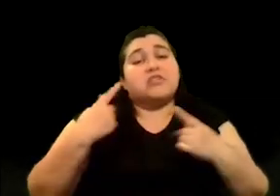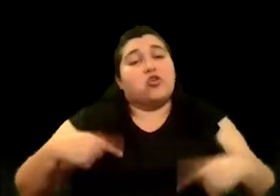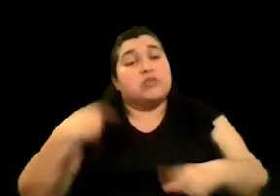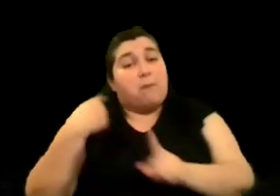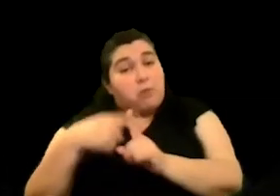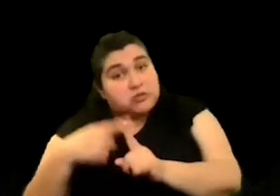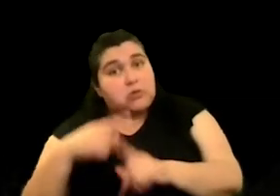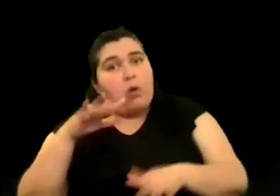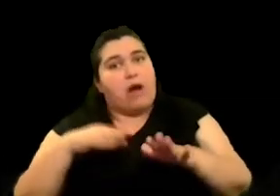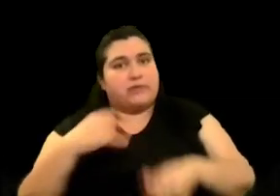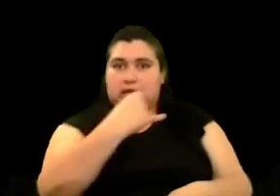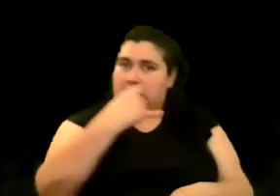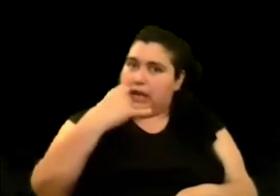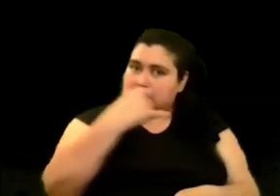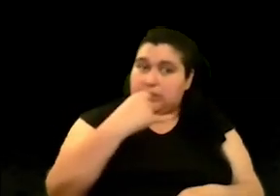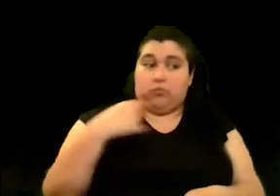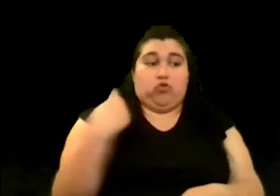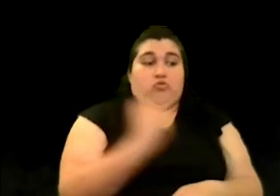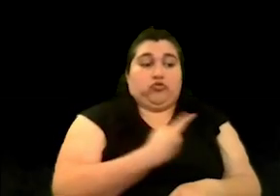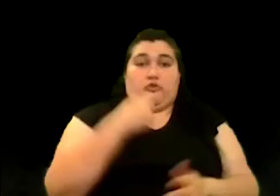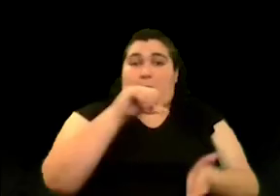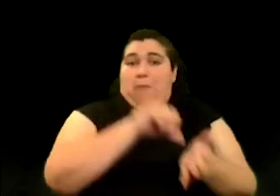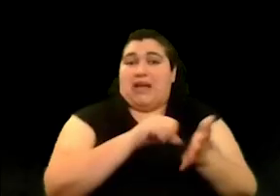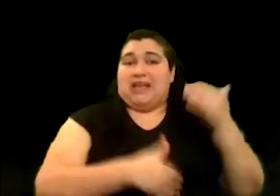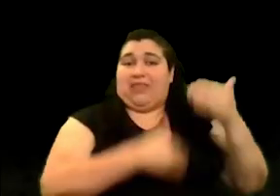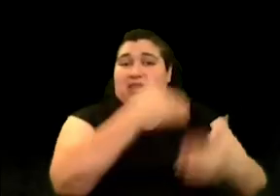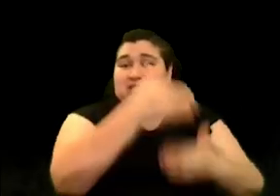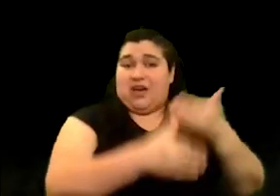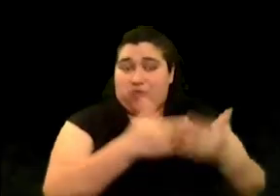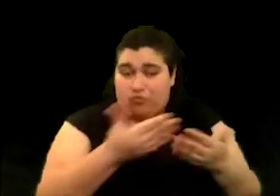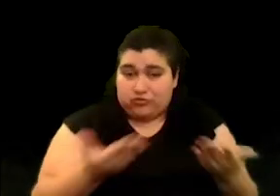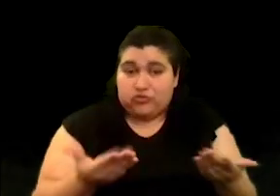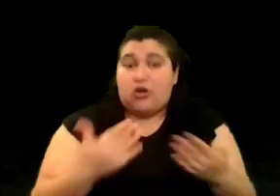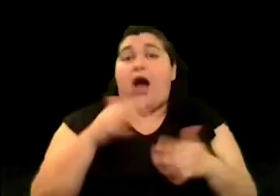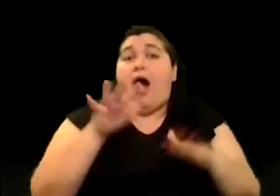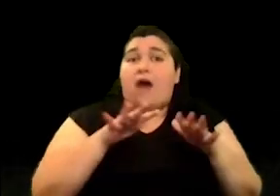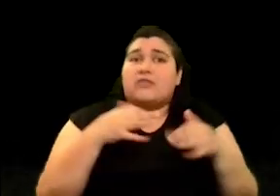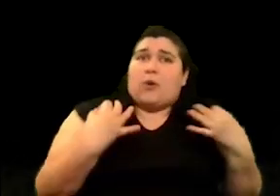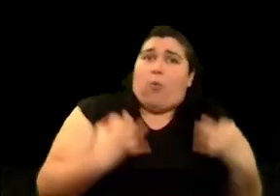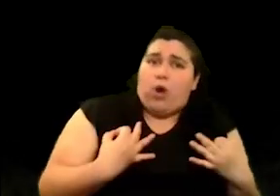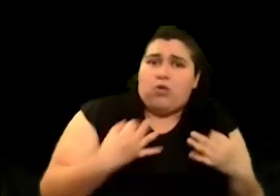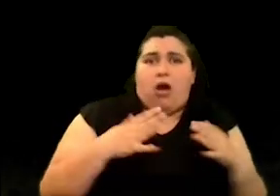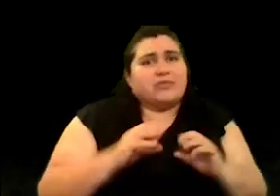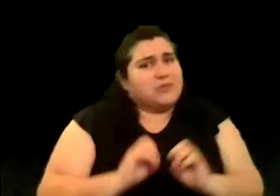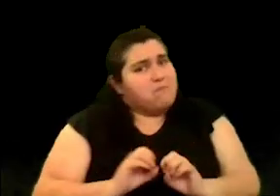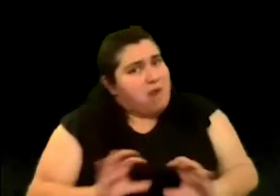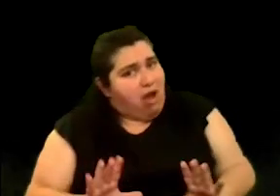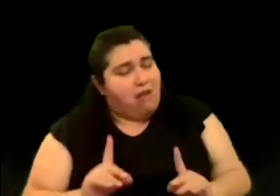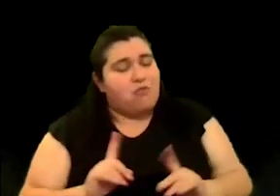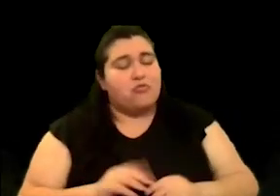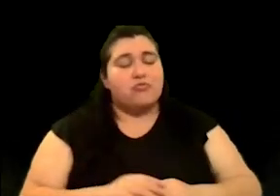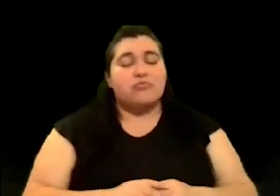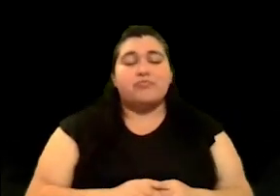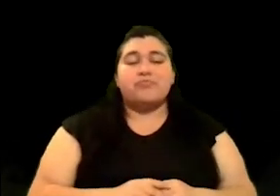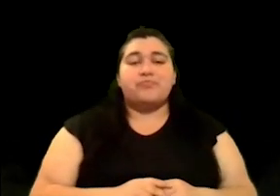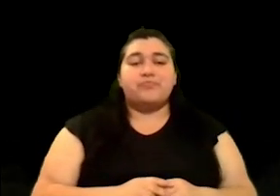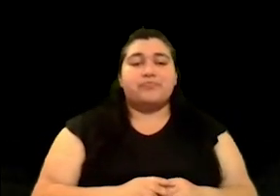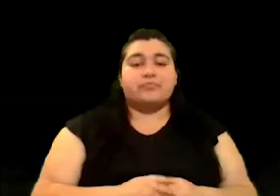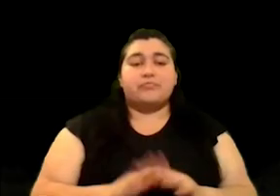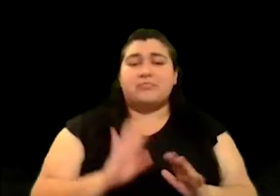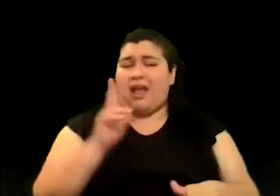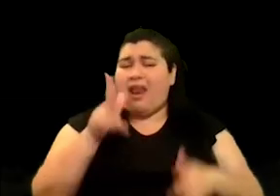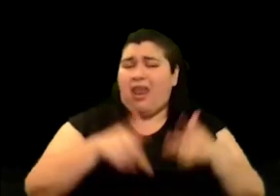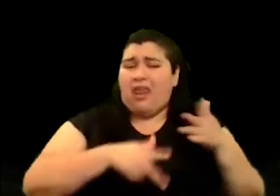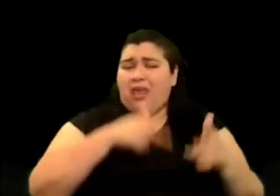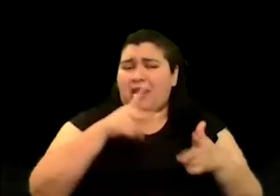somos un país en desarrollo. Estas cuestiones yo creo que son buenas y son sanas, ¿sí? Pero antes de hablar del impacto